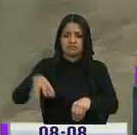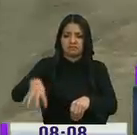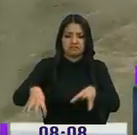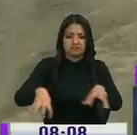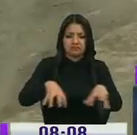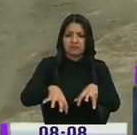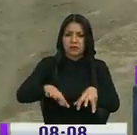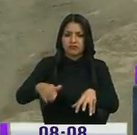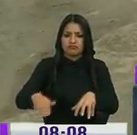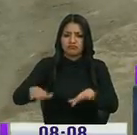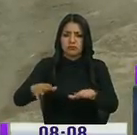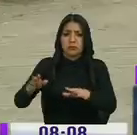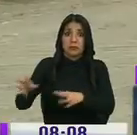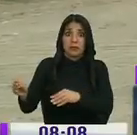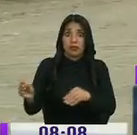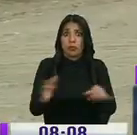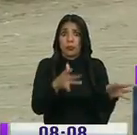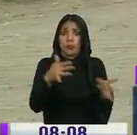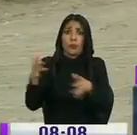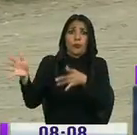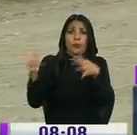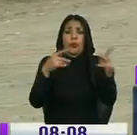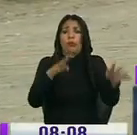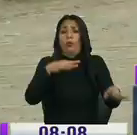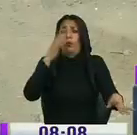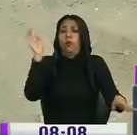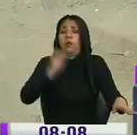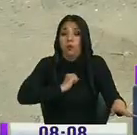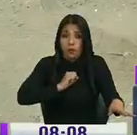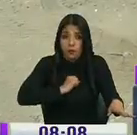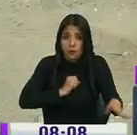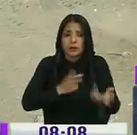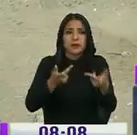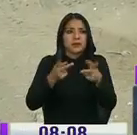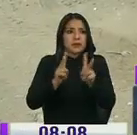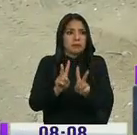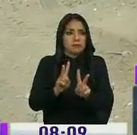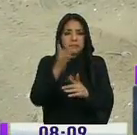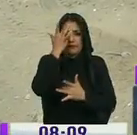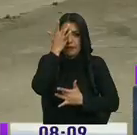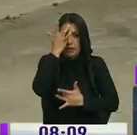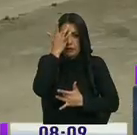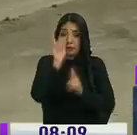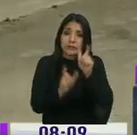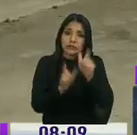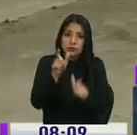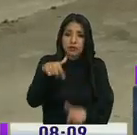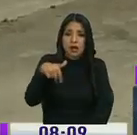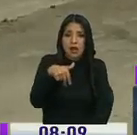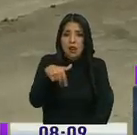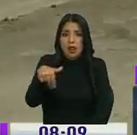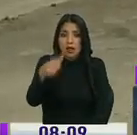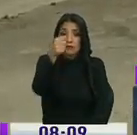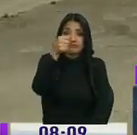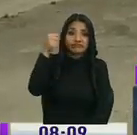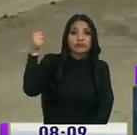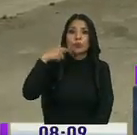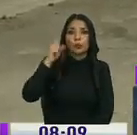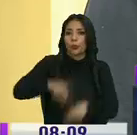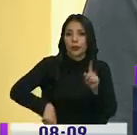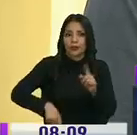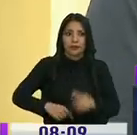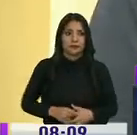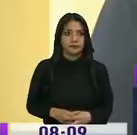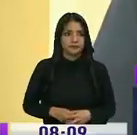que con el primer ventarrón se dispersan causando enfermedades y limitando a la comunidad para que pueda abrir sus ventanas cada mañana